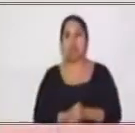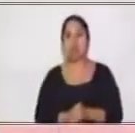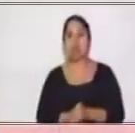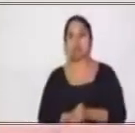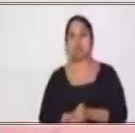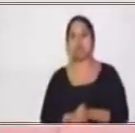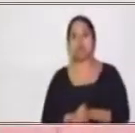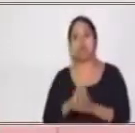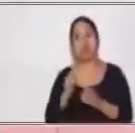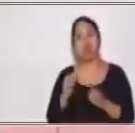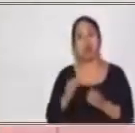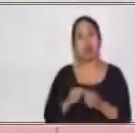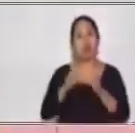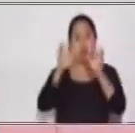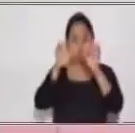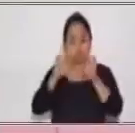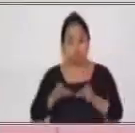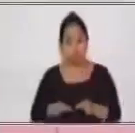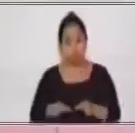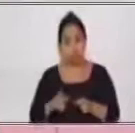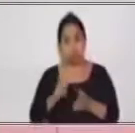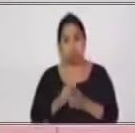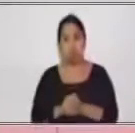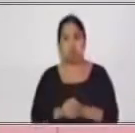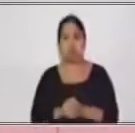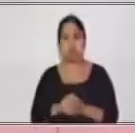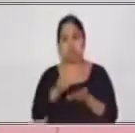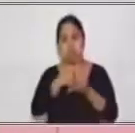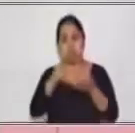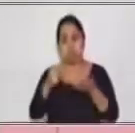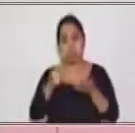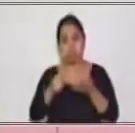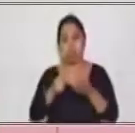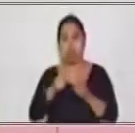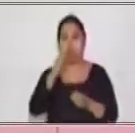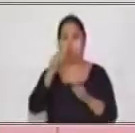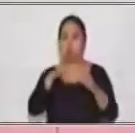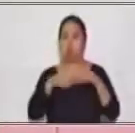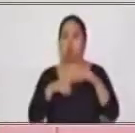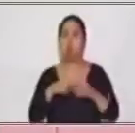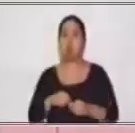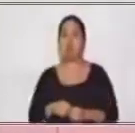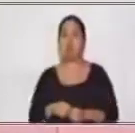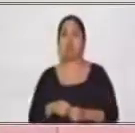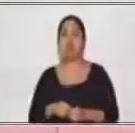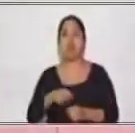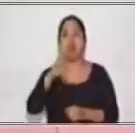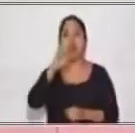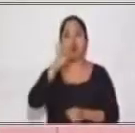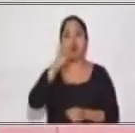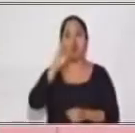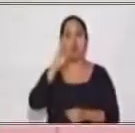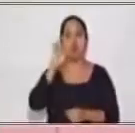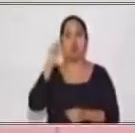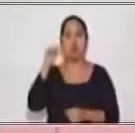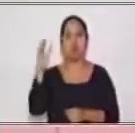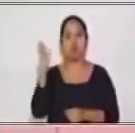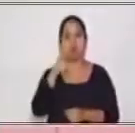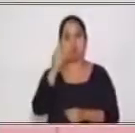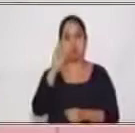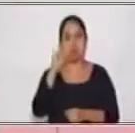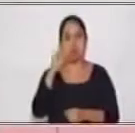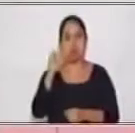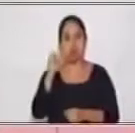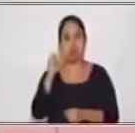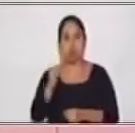quiero abarcarme un poco acerca de Rubén Darío, que Rubén Darío es el máximo representante de la literatura del